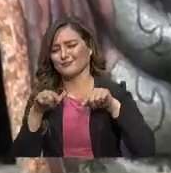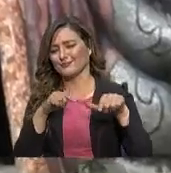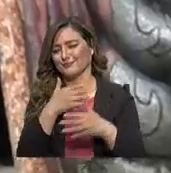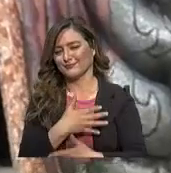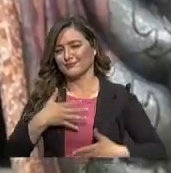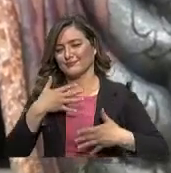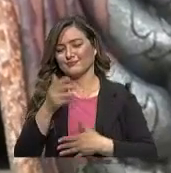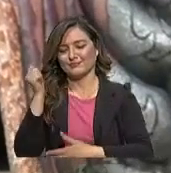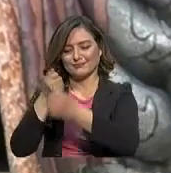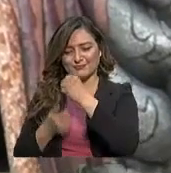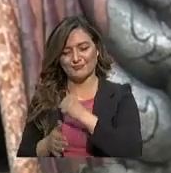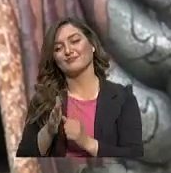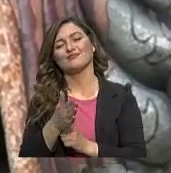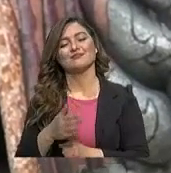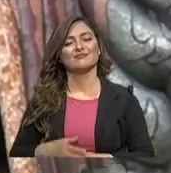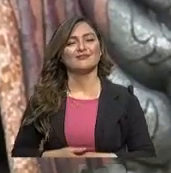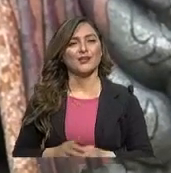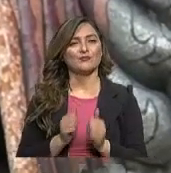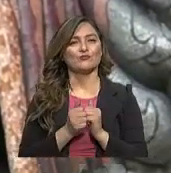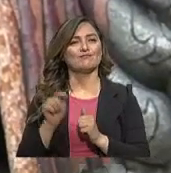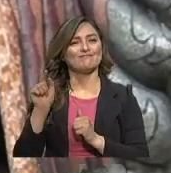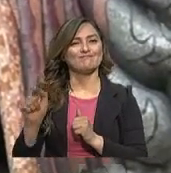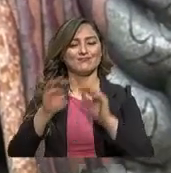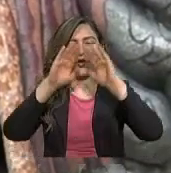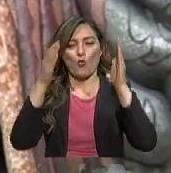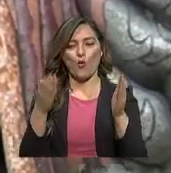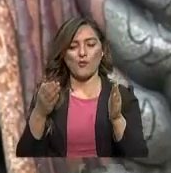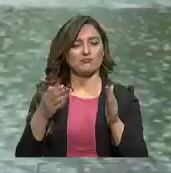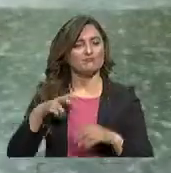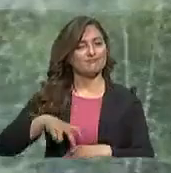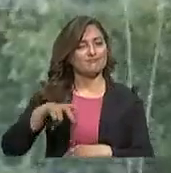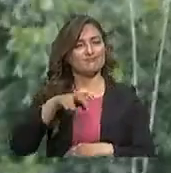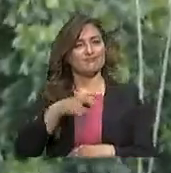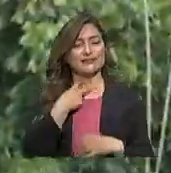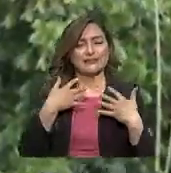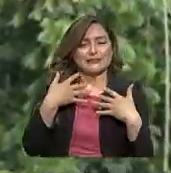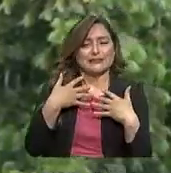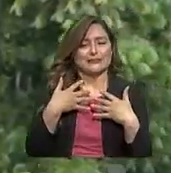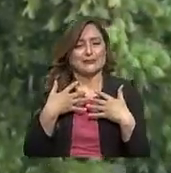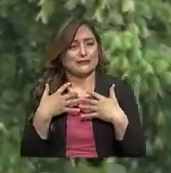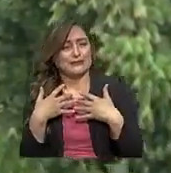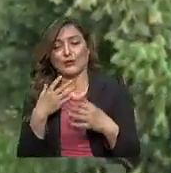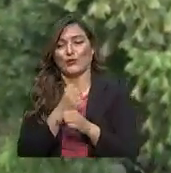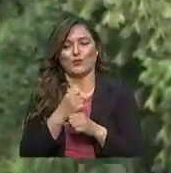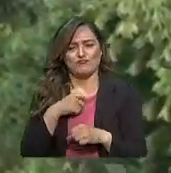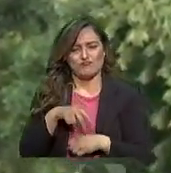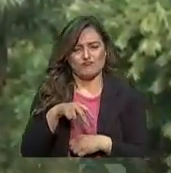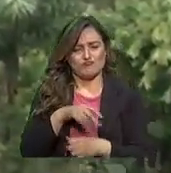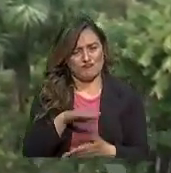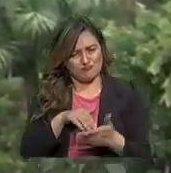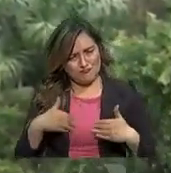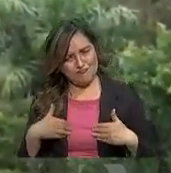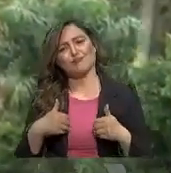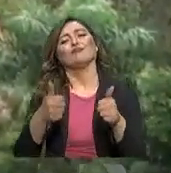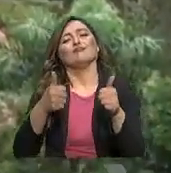pesca deportiva, deportes extremos, paseos por las cuevas que permiten a los visitantes vencer sus temores a la oscuridad y disfrutar del arte